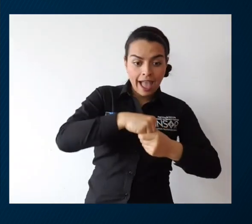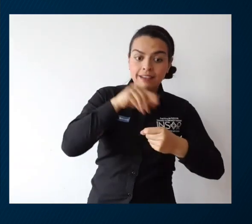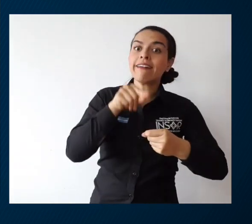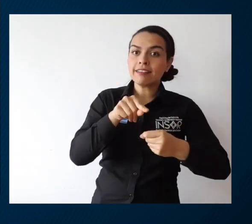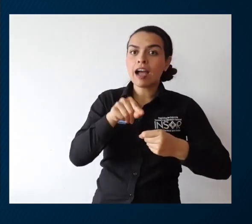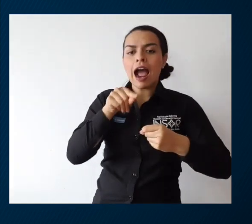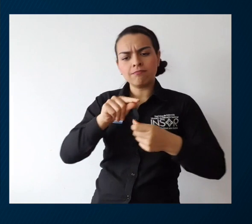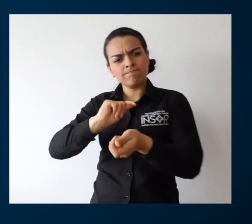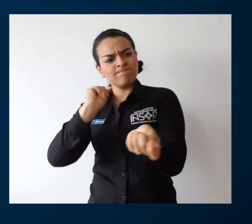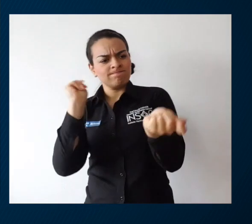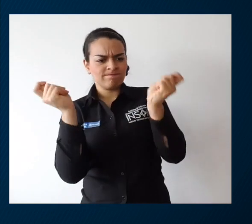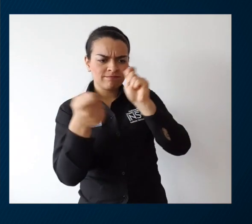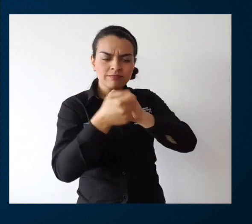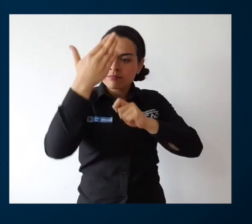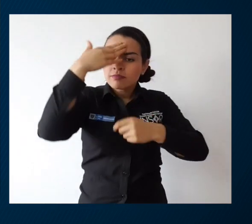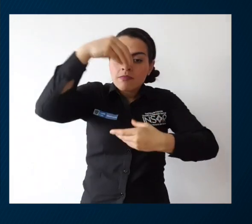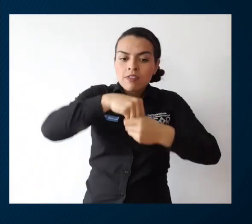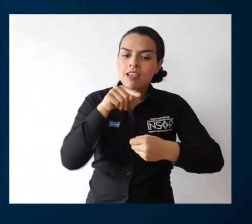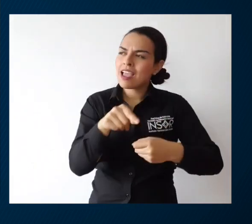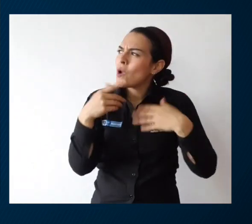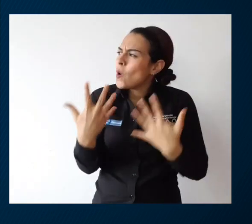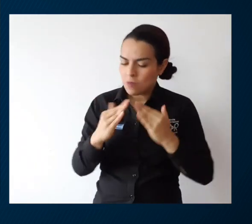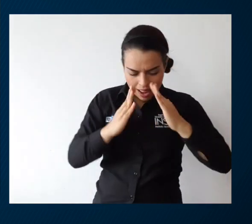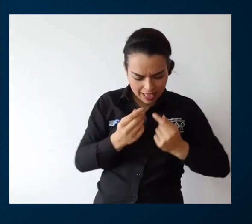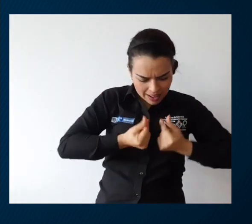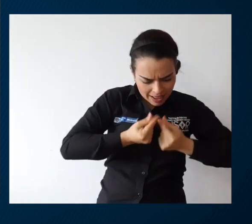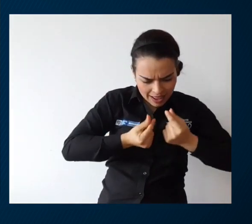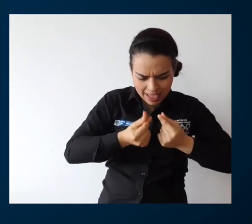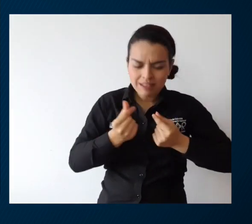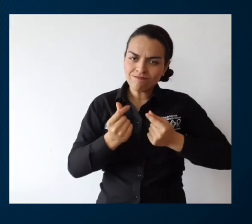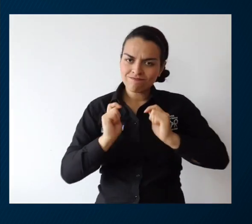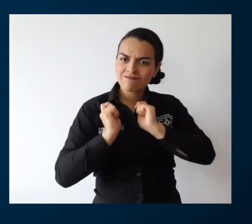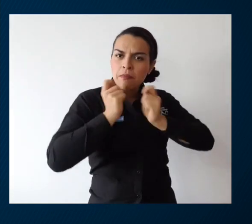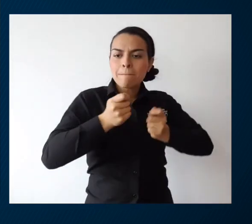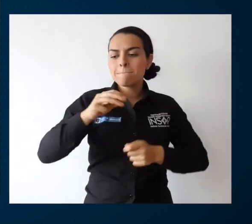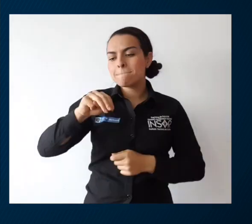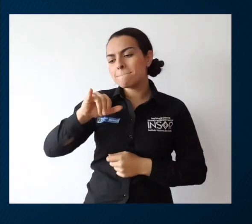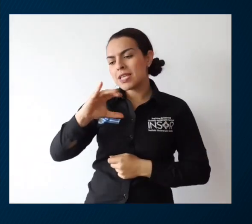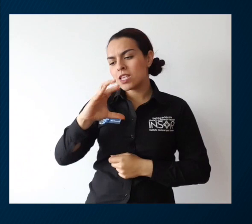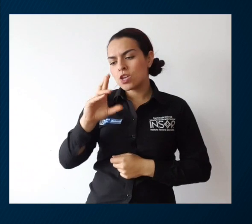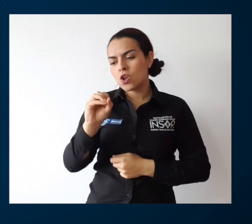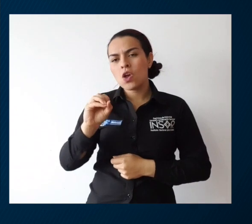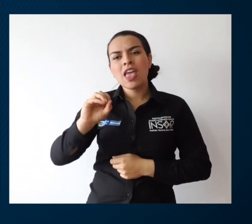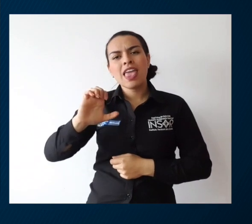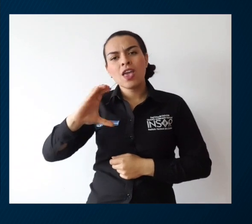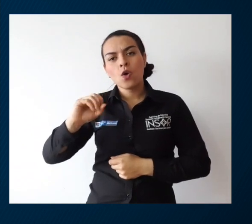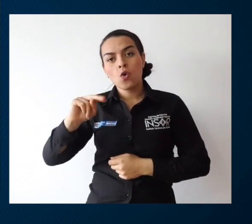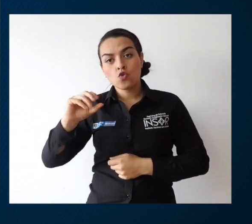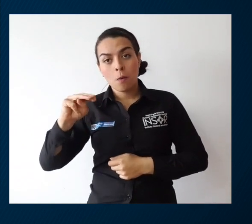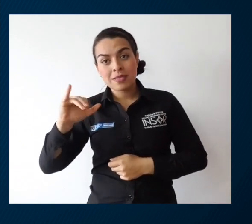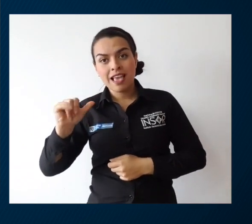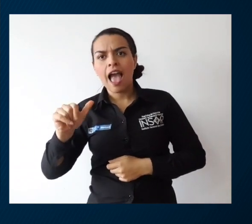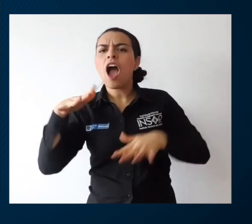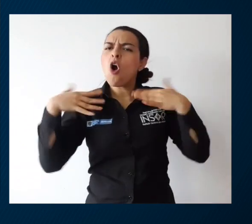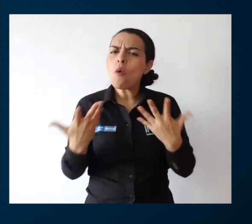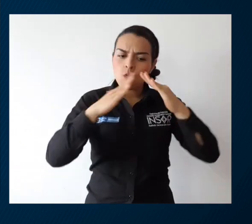la casa en ese nuevo escenario como de la microeconomía de la educación, como nosotros lo llamamos en el instituto, cómo transformar la